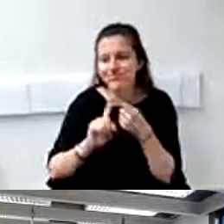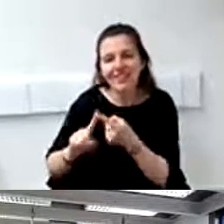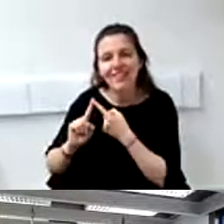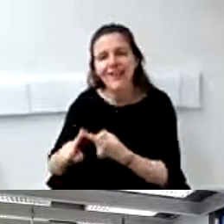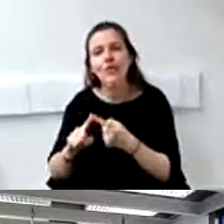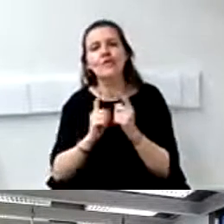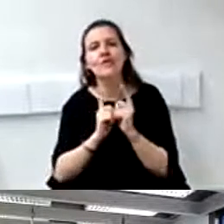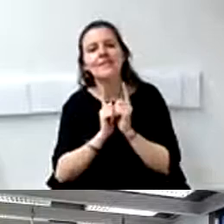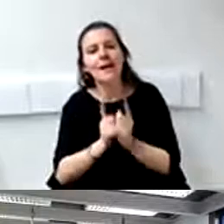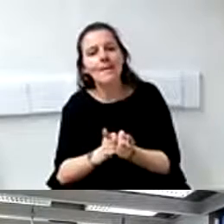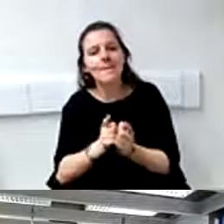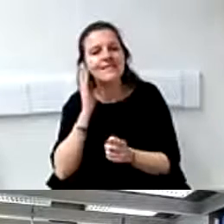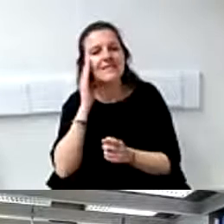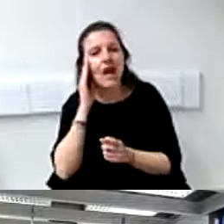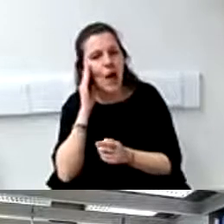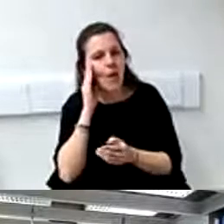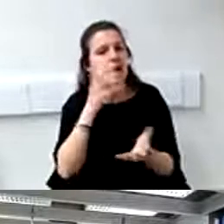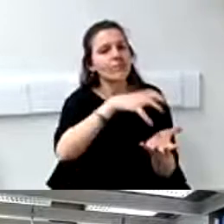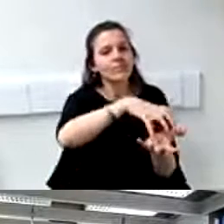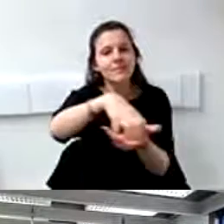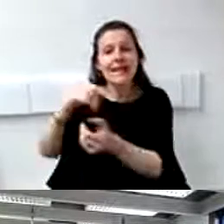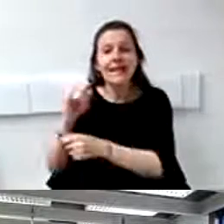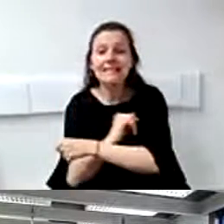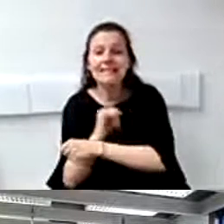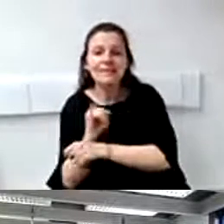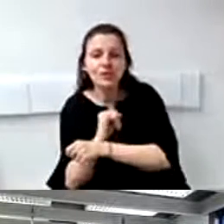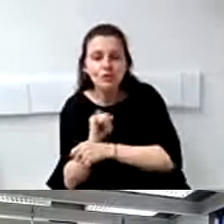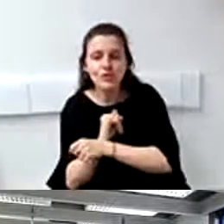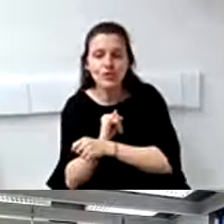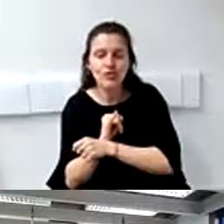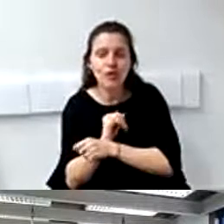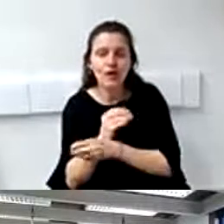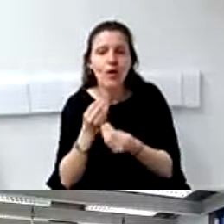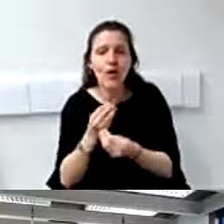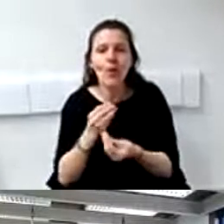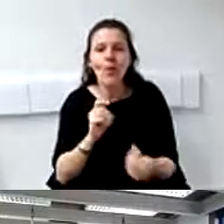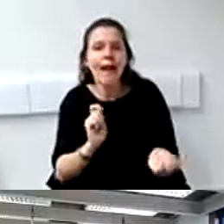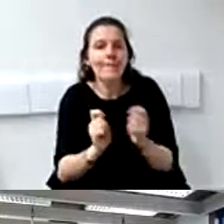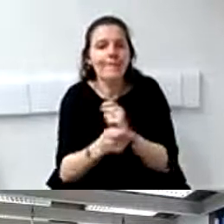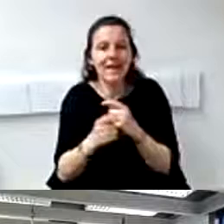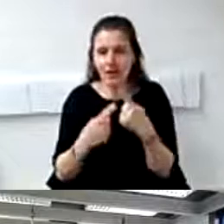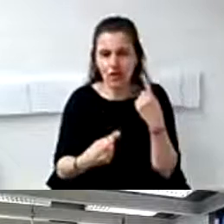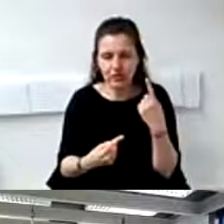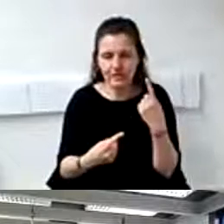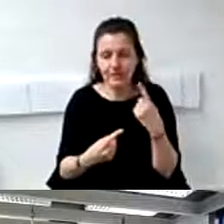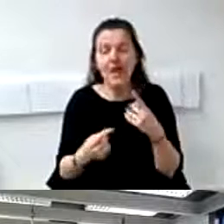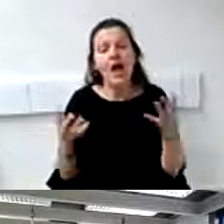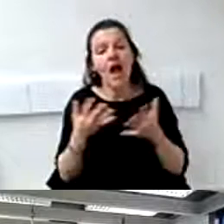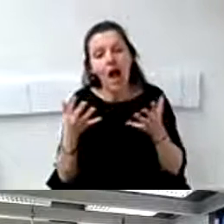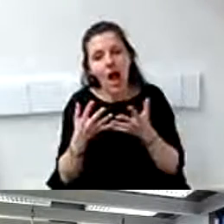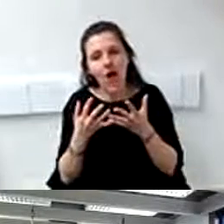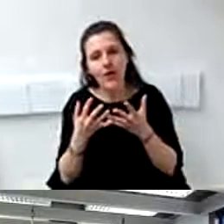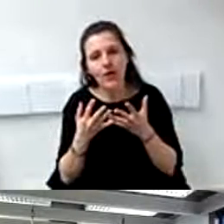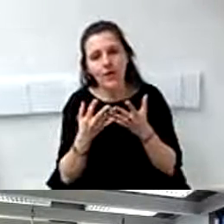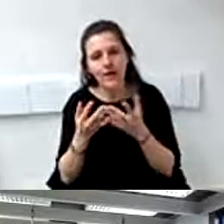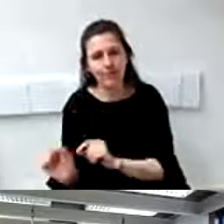instituciones, bueno, qué de todo esto se puede corregir. Yo voy a poner en pantalla rápidamente, para los que no lo vieron,